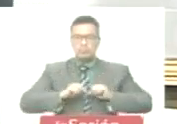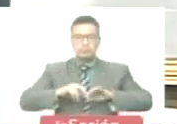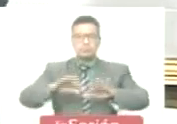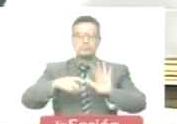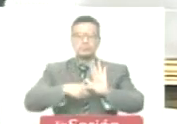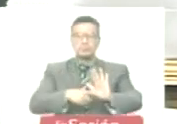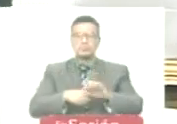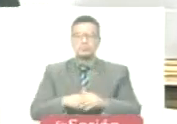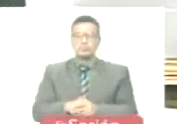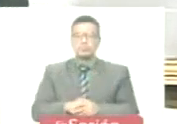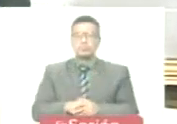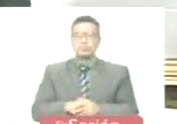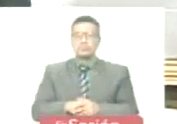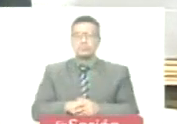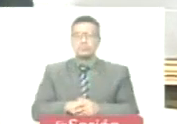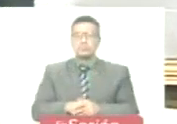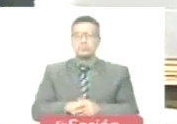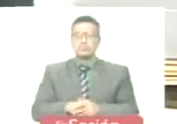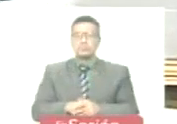publicación y se